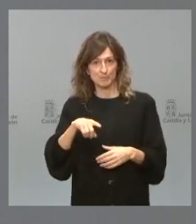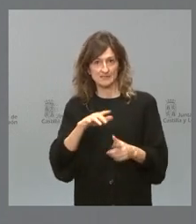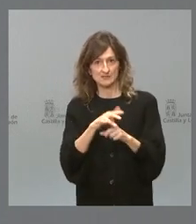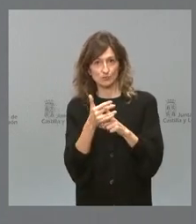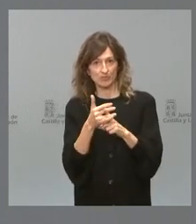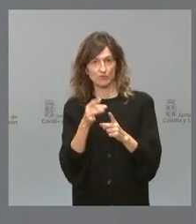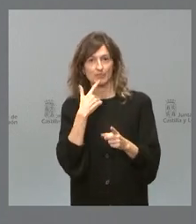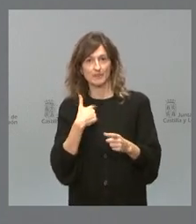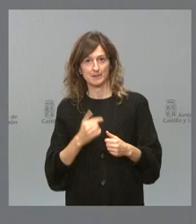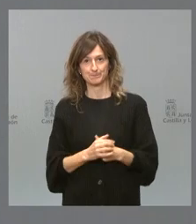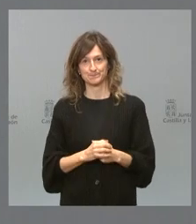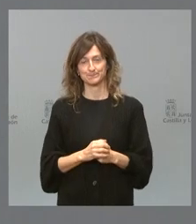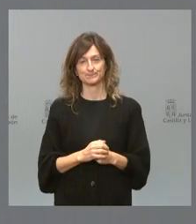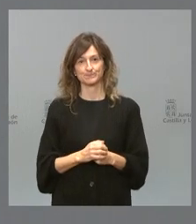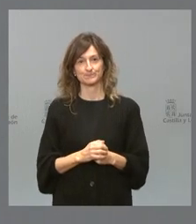gracias